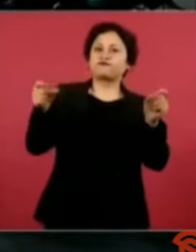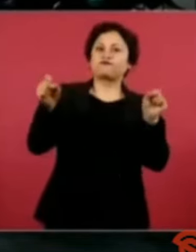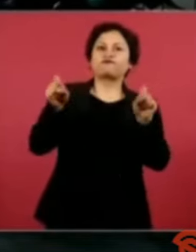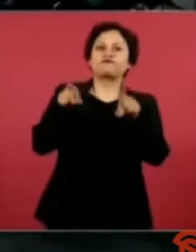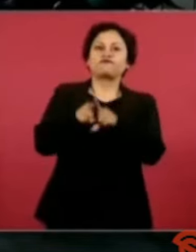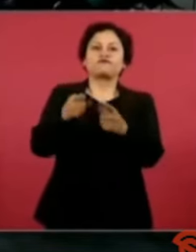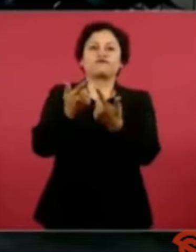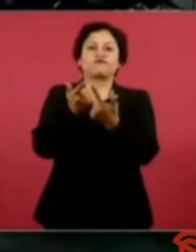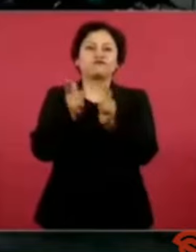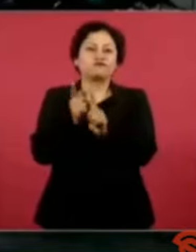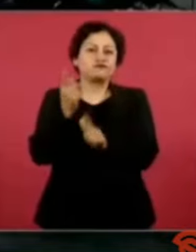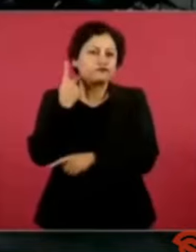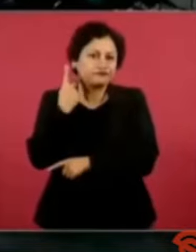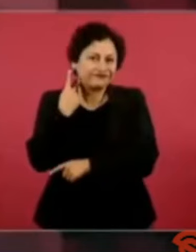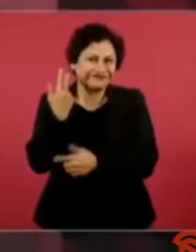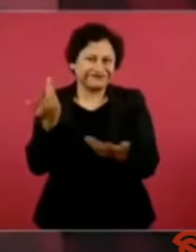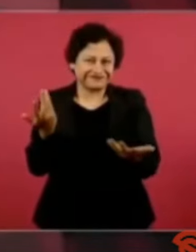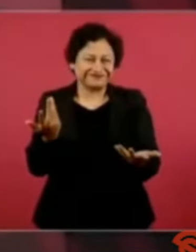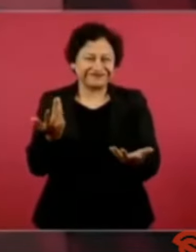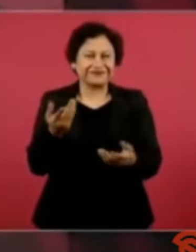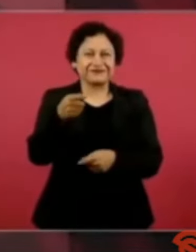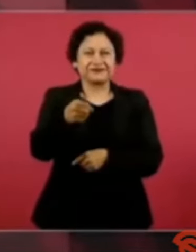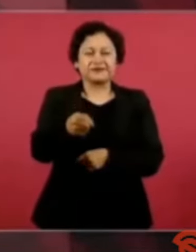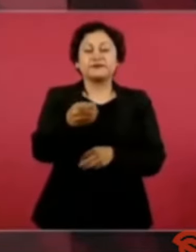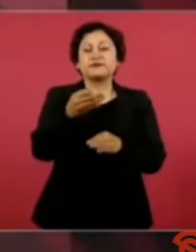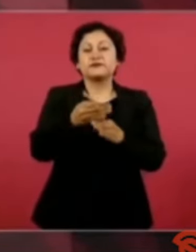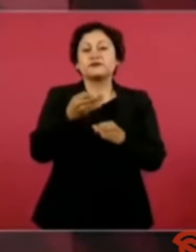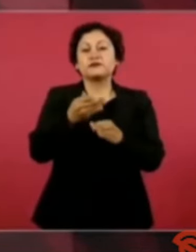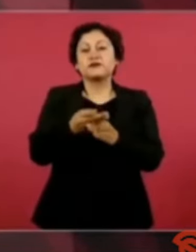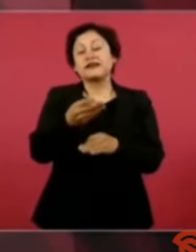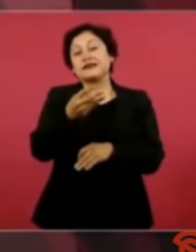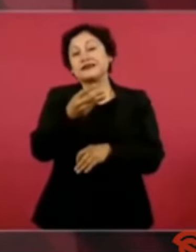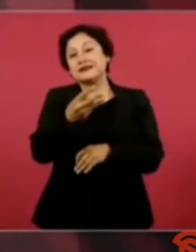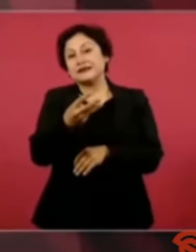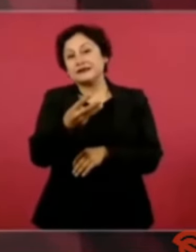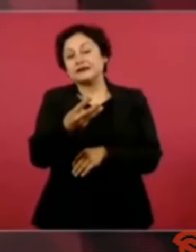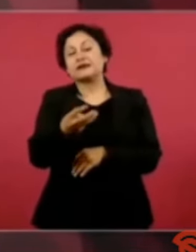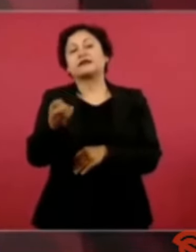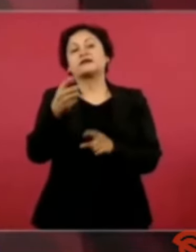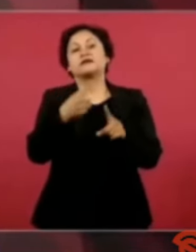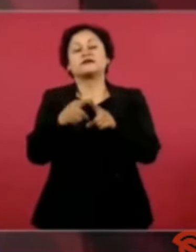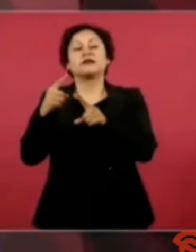300 distritos federales.